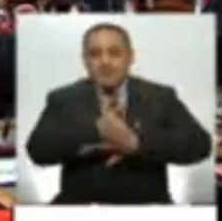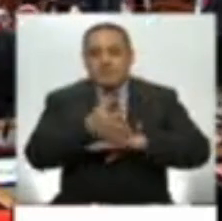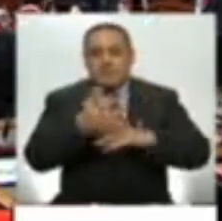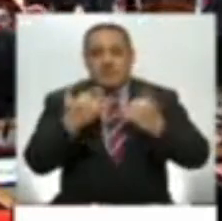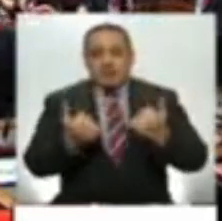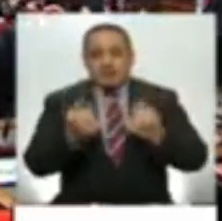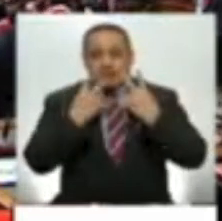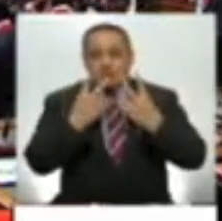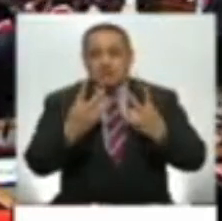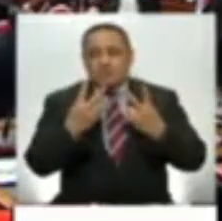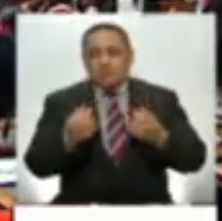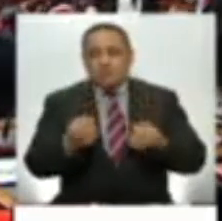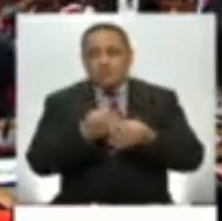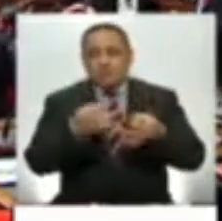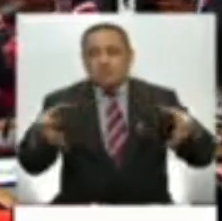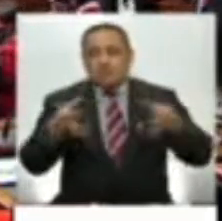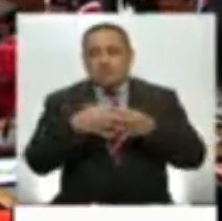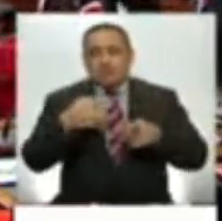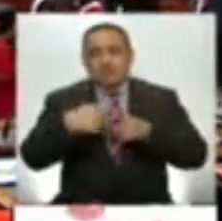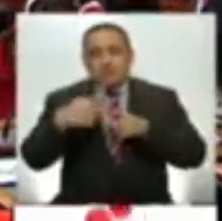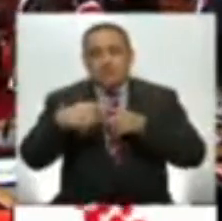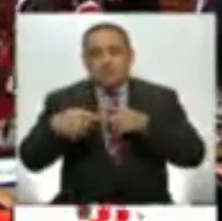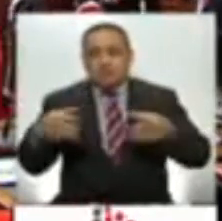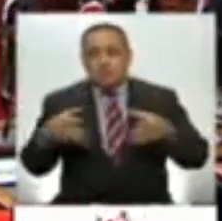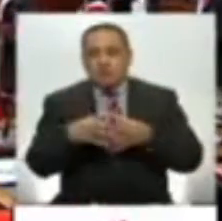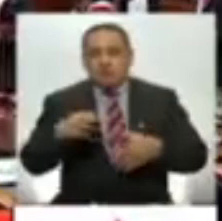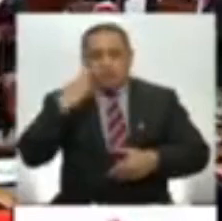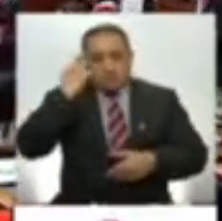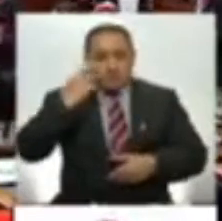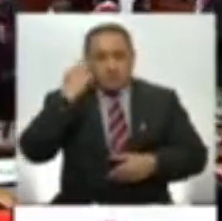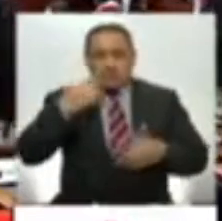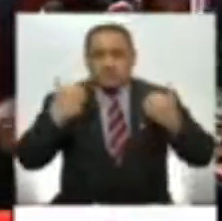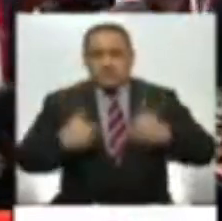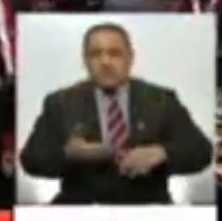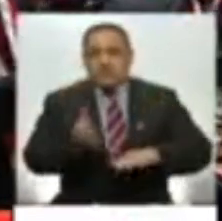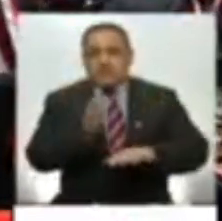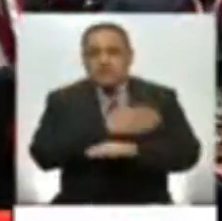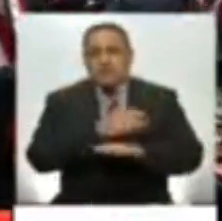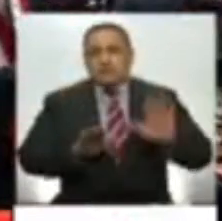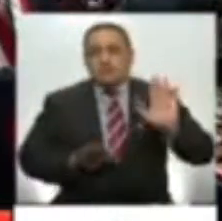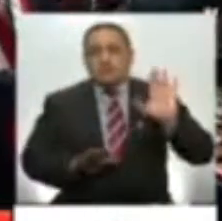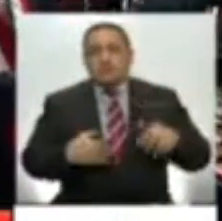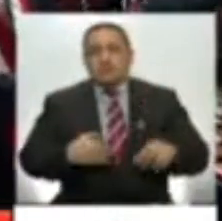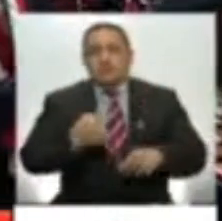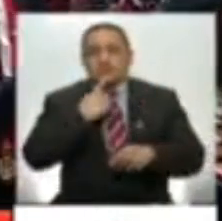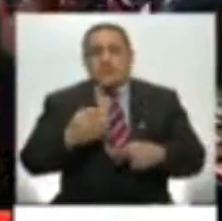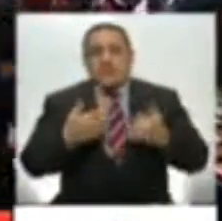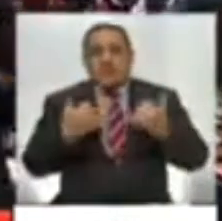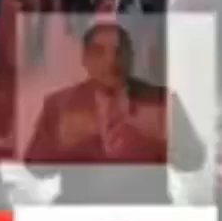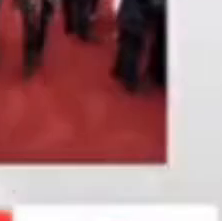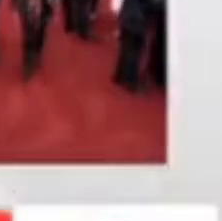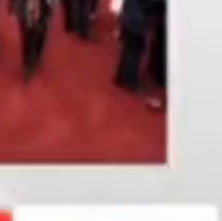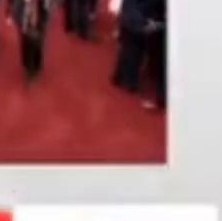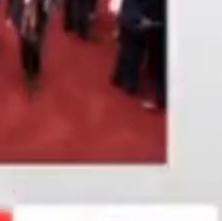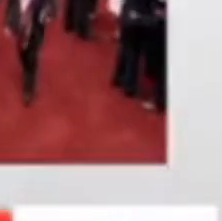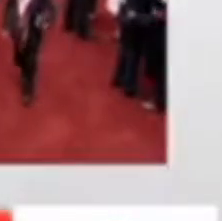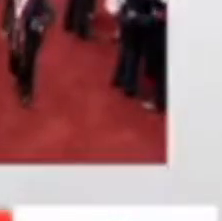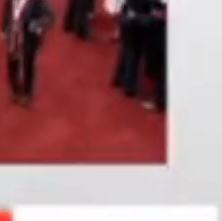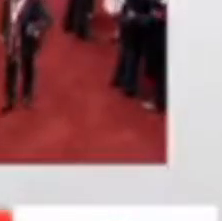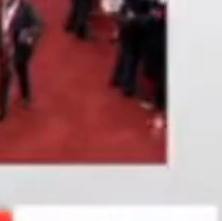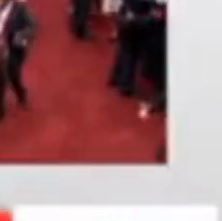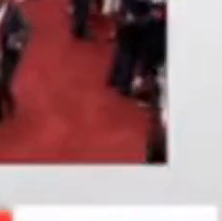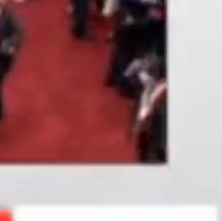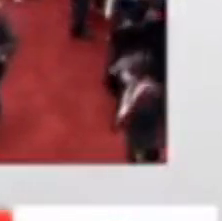momentos vemos que los diferentes parlamentarios que ya han juramentado están pues tomándose algunas